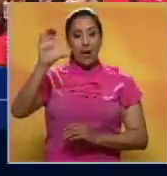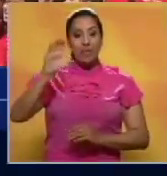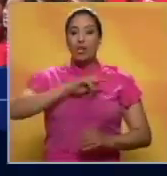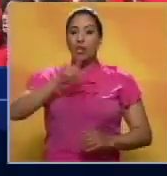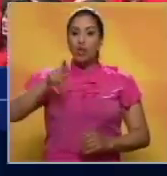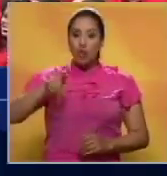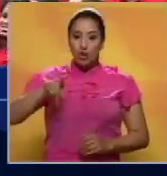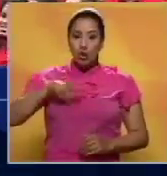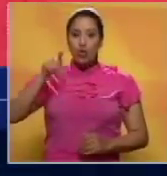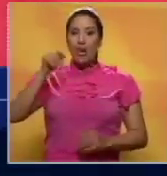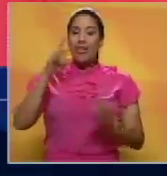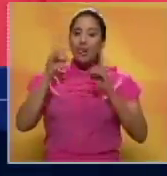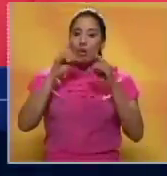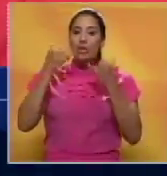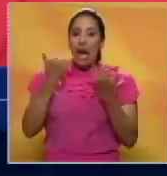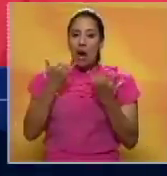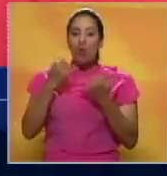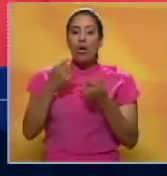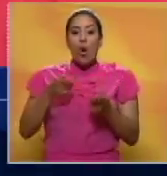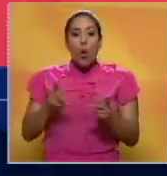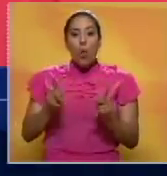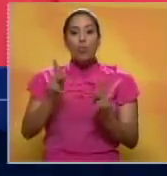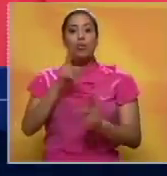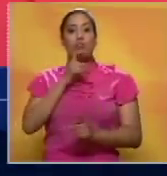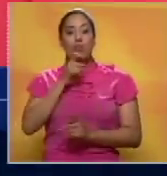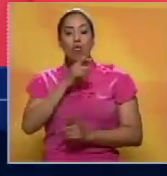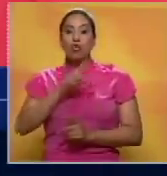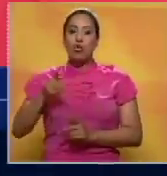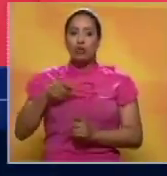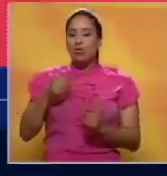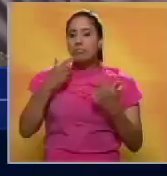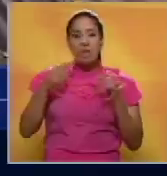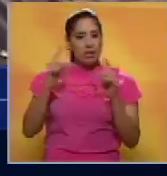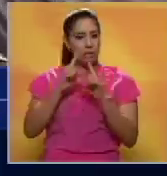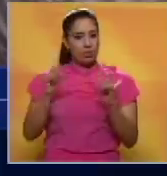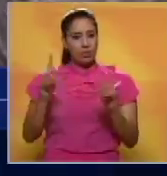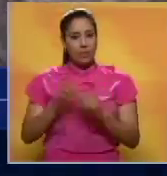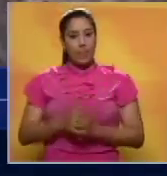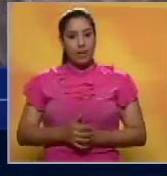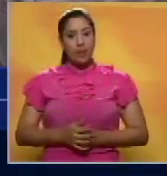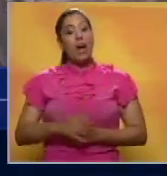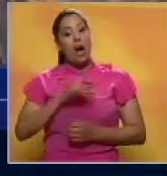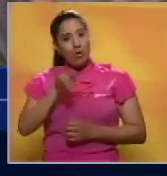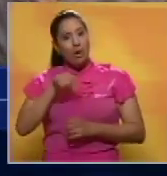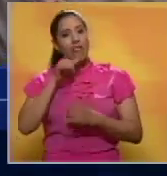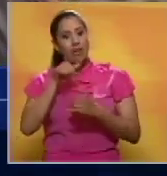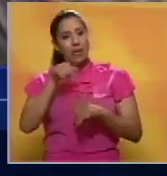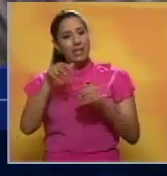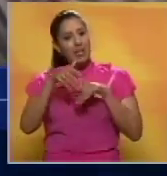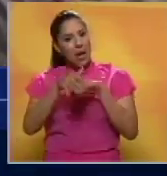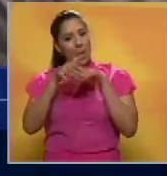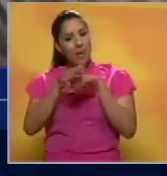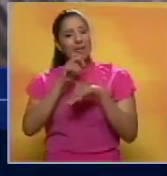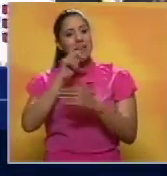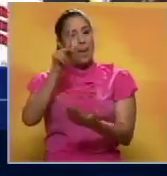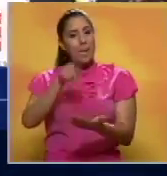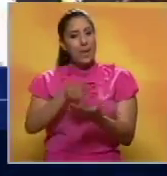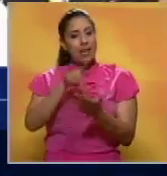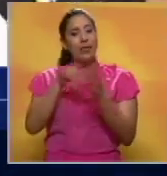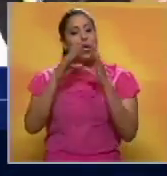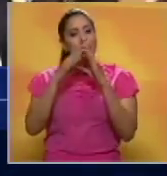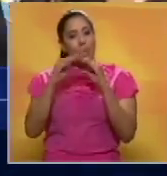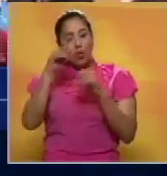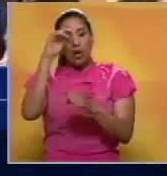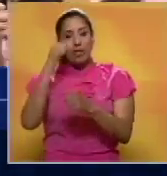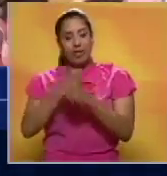para nosotros es indiscutible una oportunidad de oro y que no vamos a desperdiciar. Podemos informarles que en esta marcha están participando todos